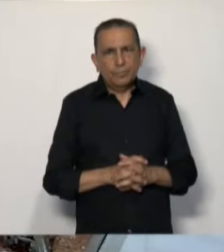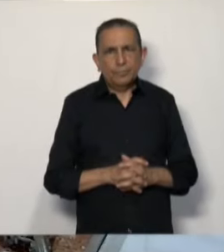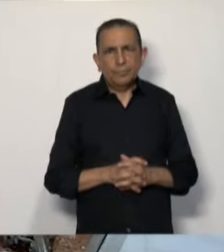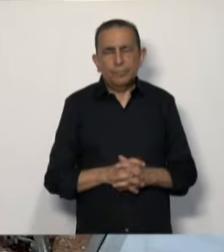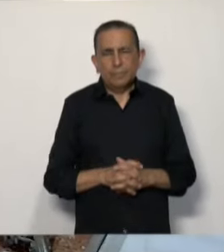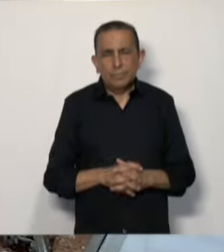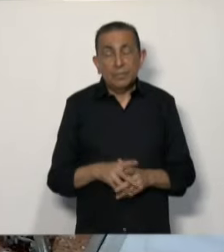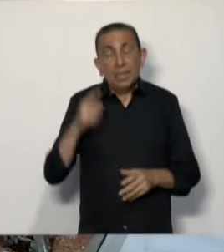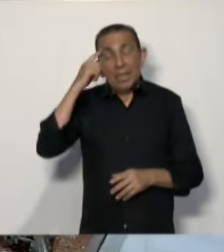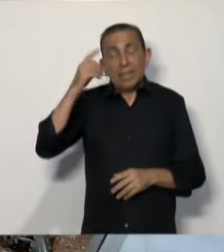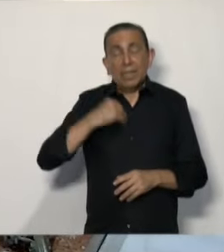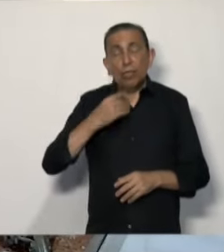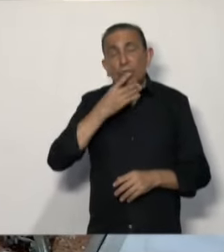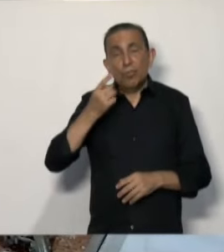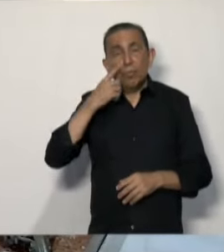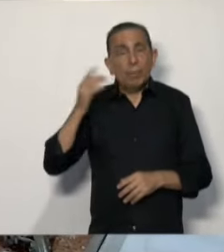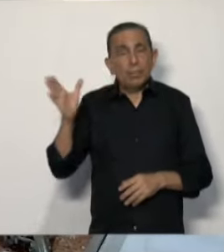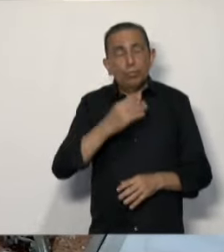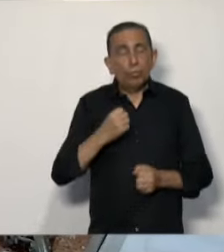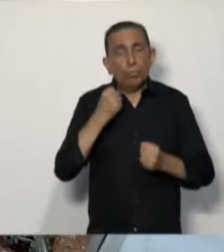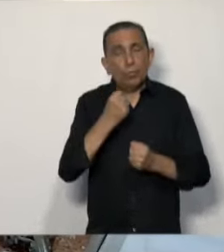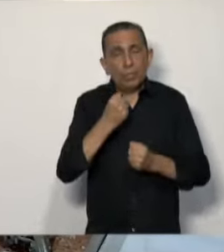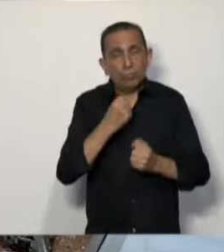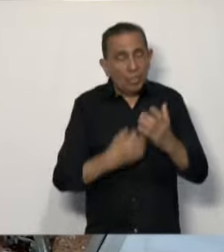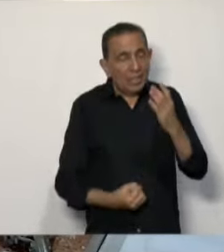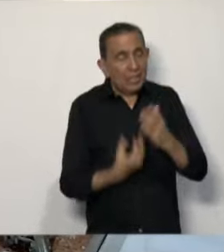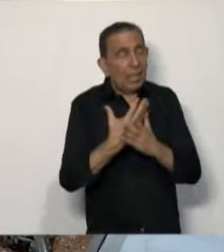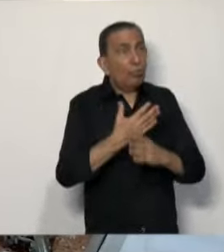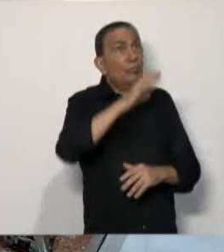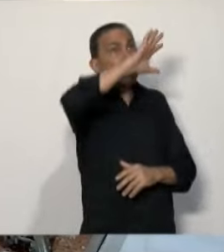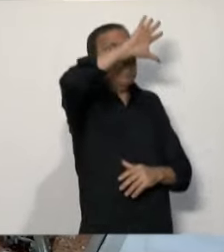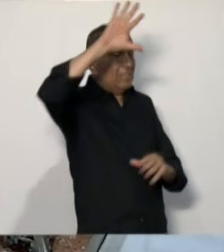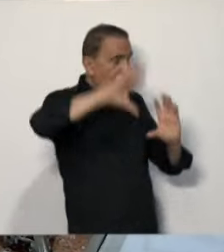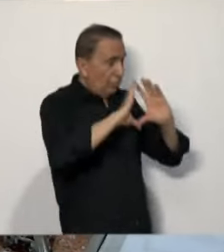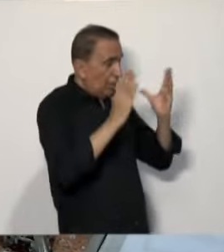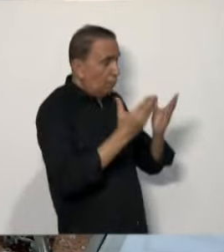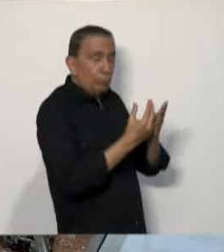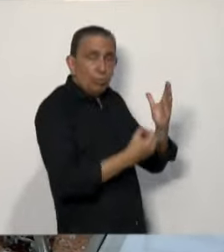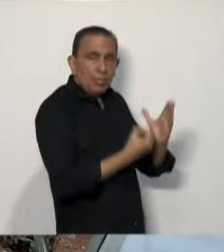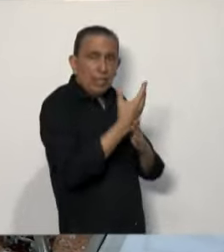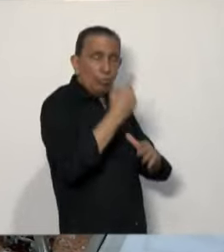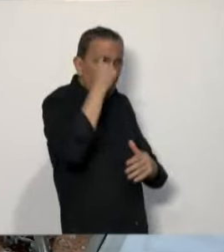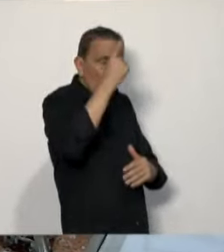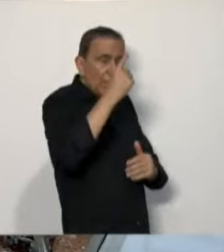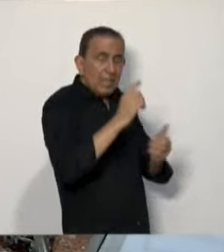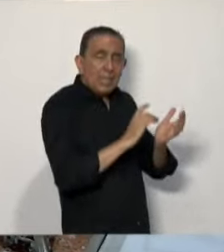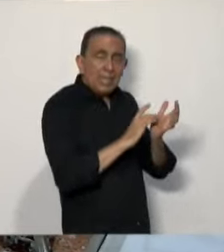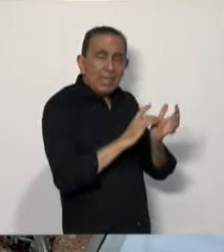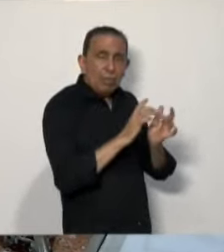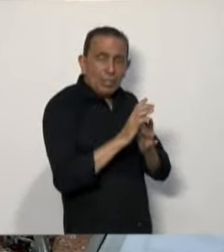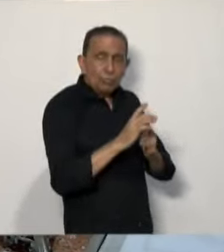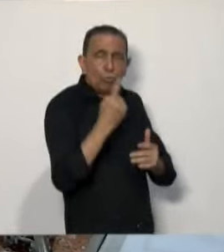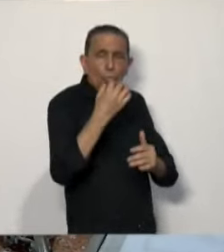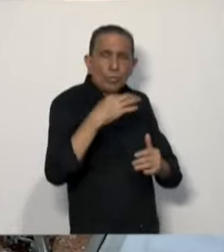Creo en Dios, Padre Todopoderoso, Creador del cielo y de la tierra. Creo en Jesucristo, su único